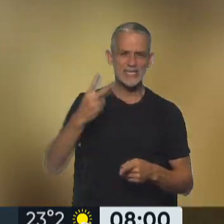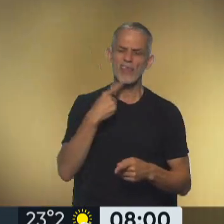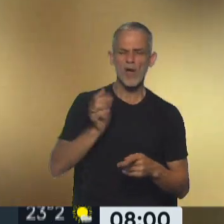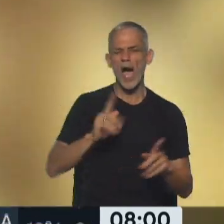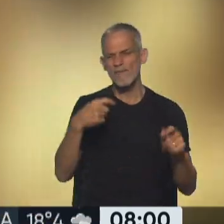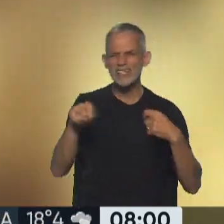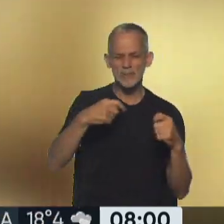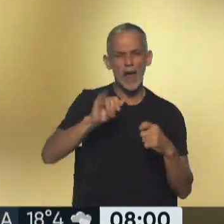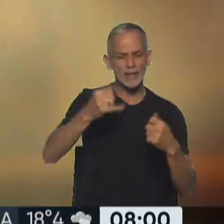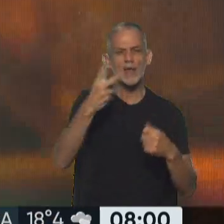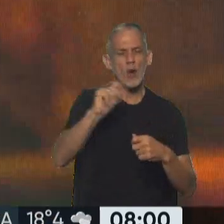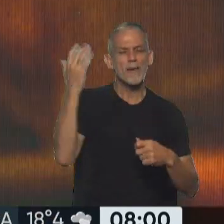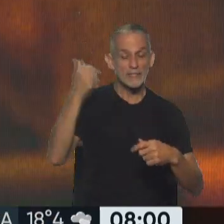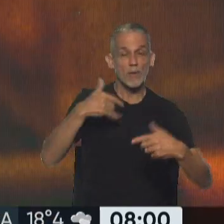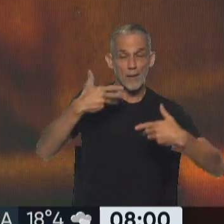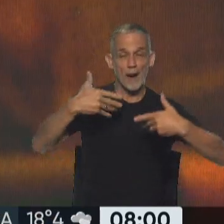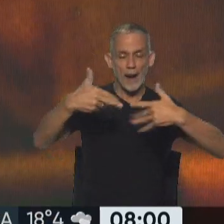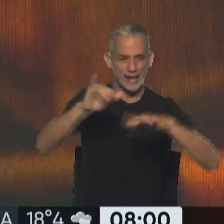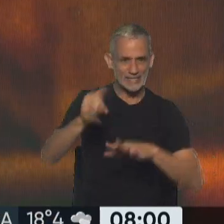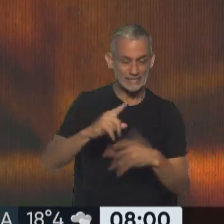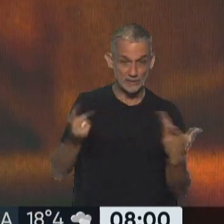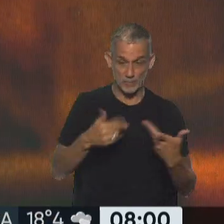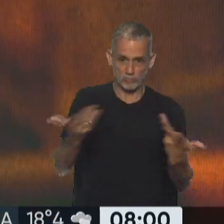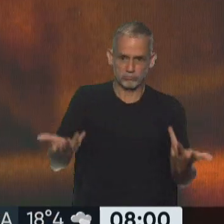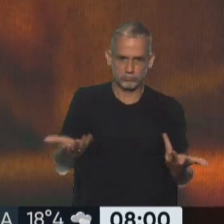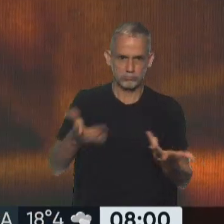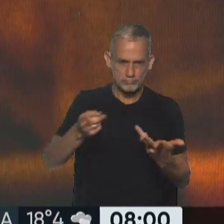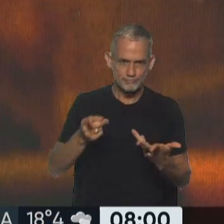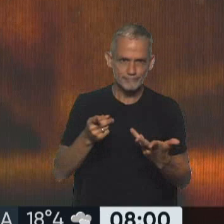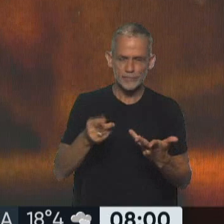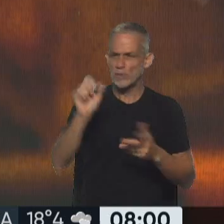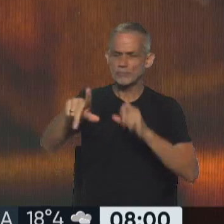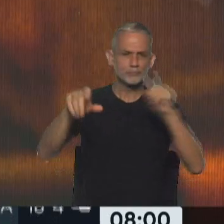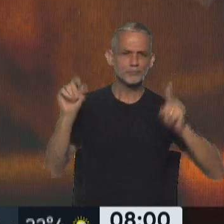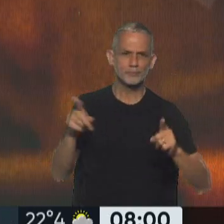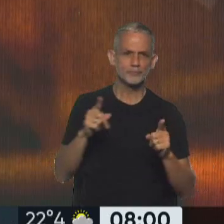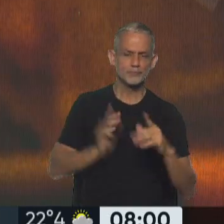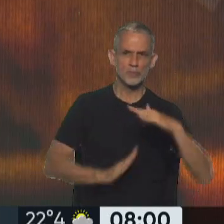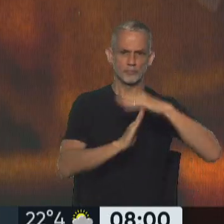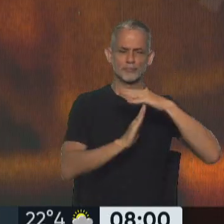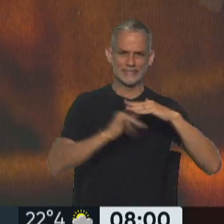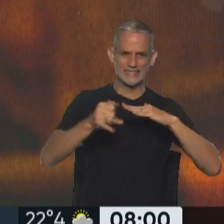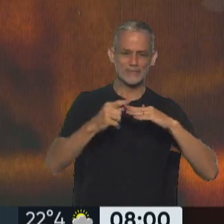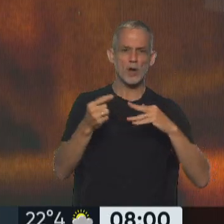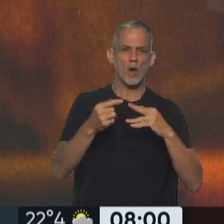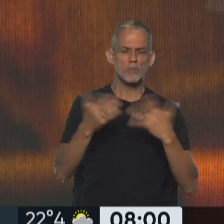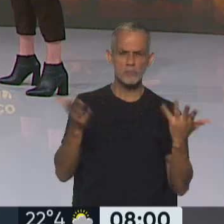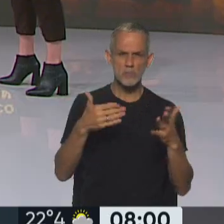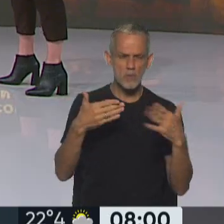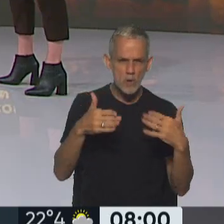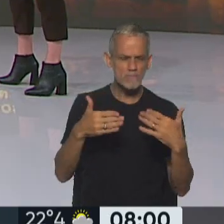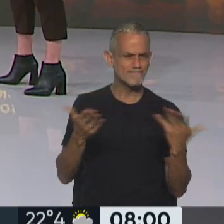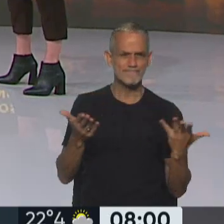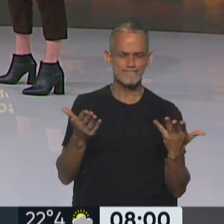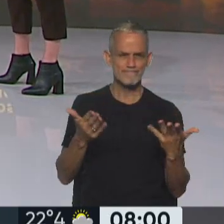flexibilización pero evidentemente esta aplicación que es descentralizada más allá de que la decisión es centralizada no viene funcionando bien